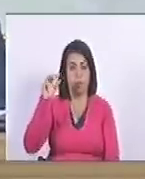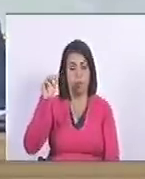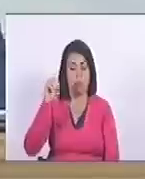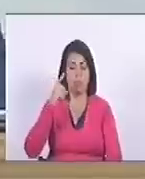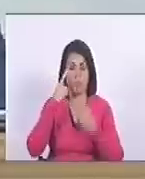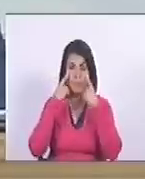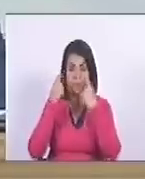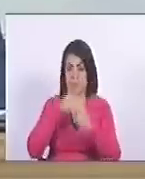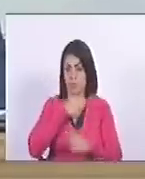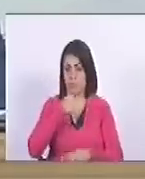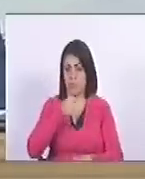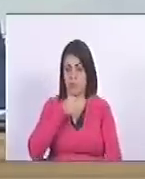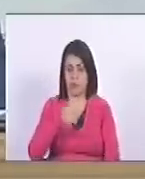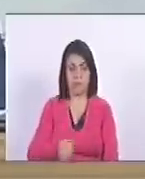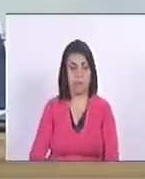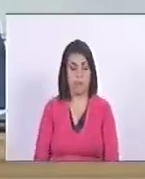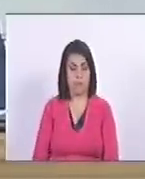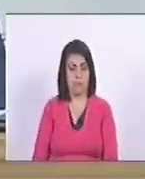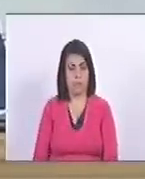Micrófono para el diputado, por favor.